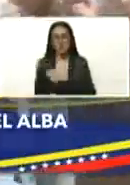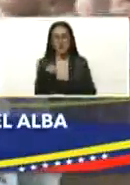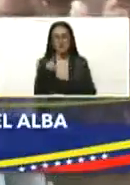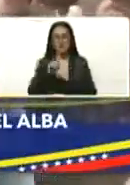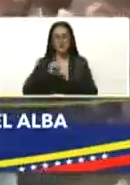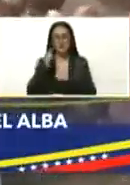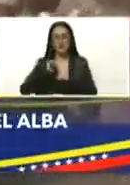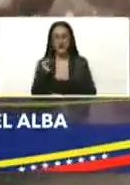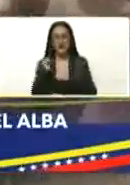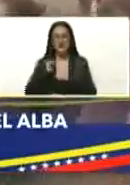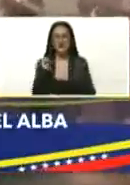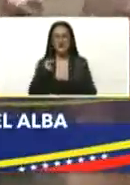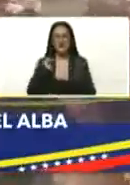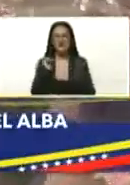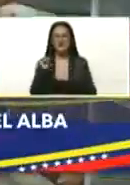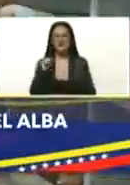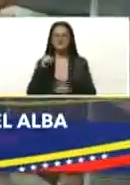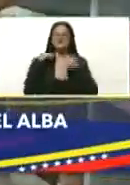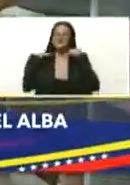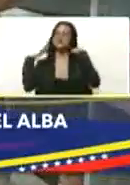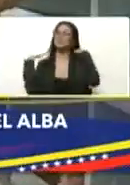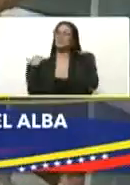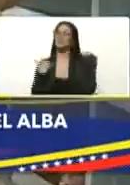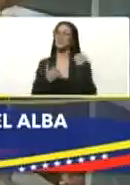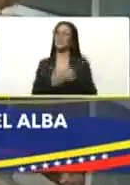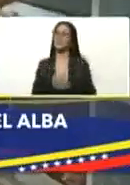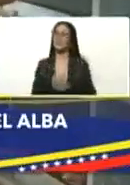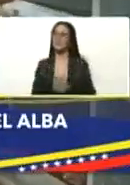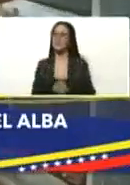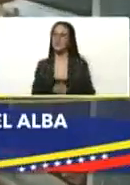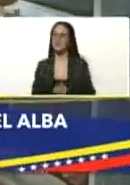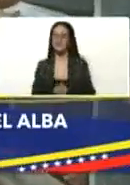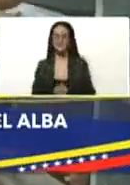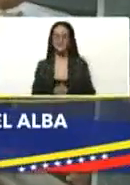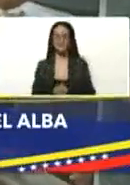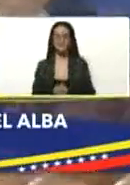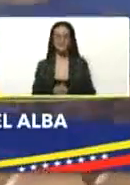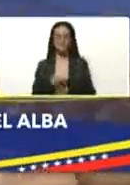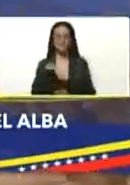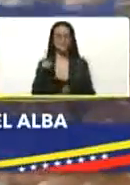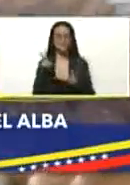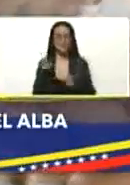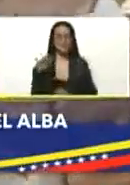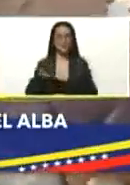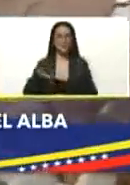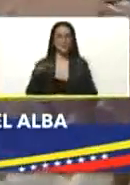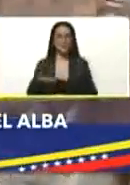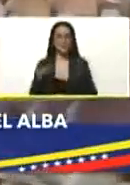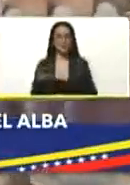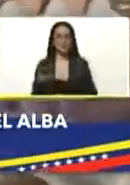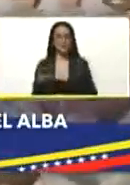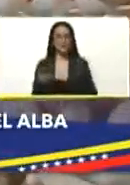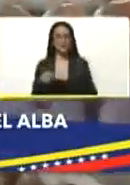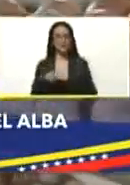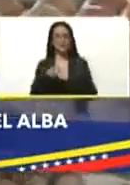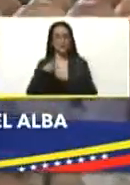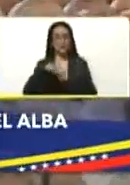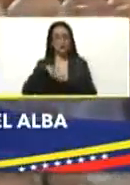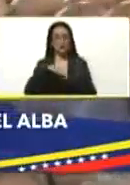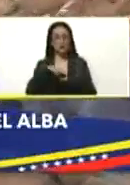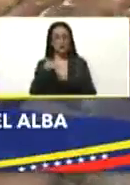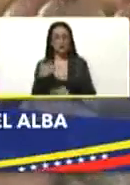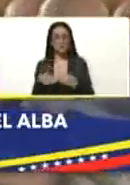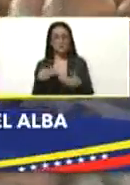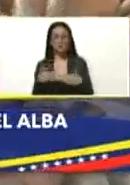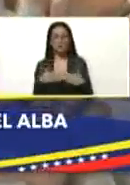gallinas ponedoras. Correcto. Fíjense algo importante. Nosotros aquí, con todo este proceso que usted